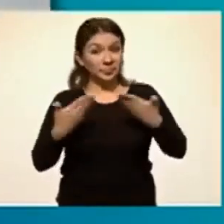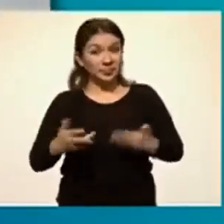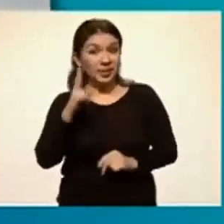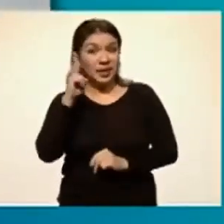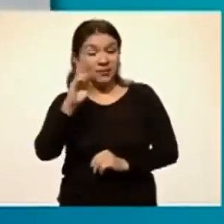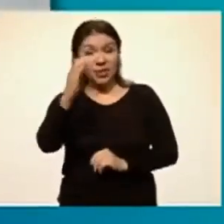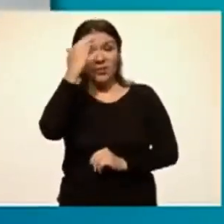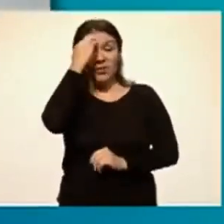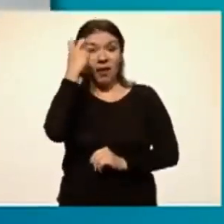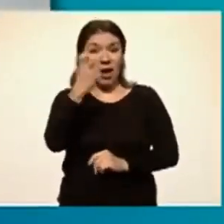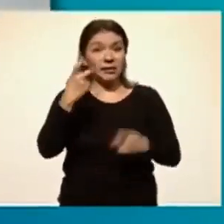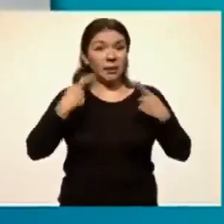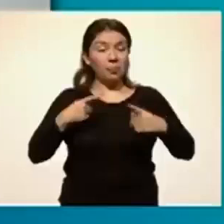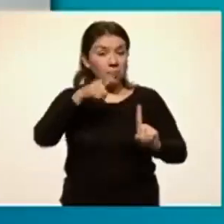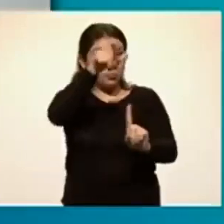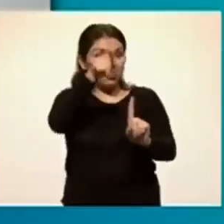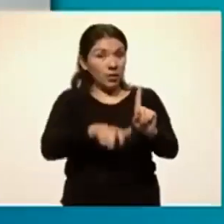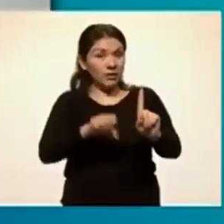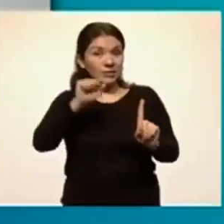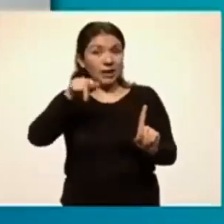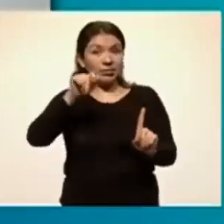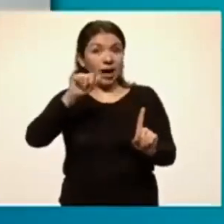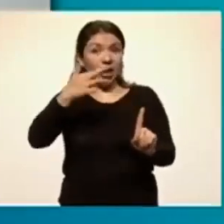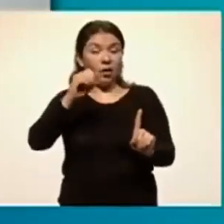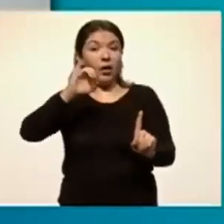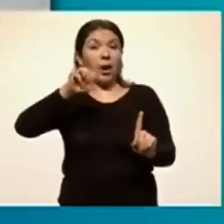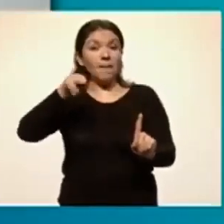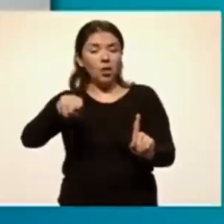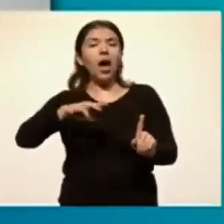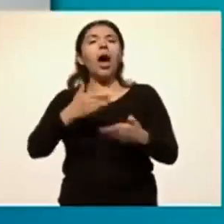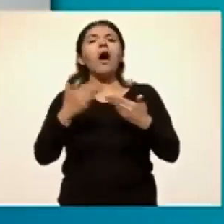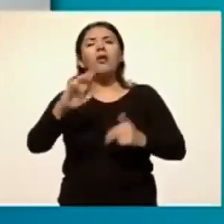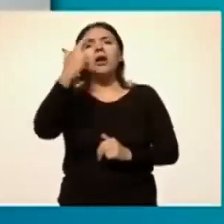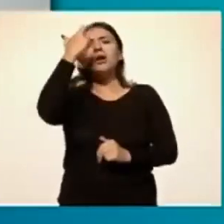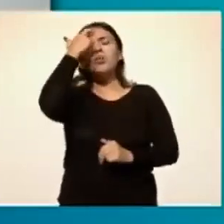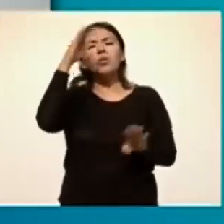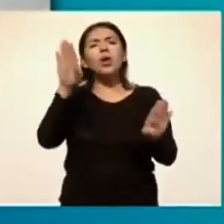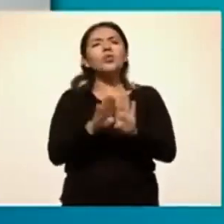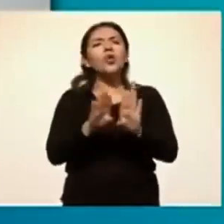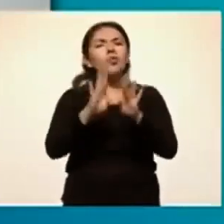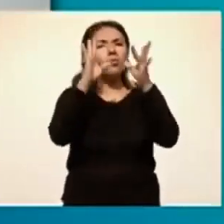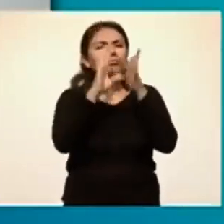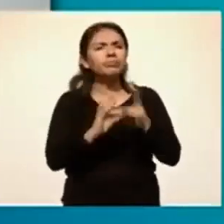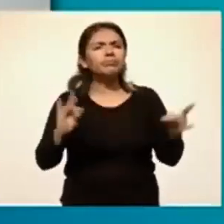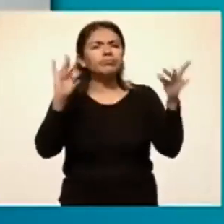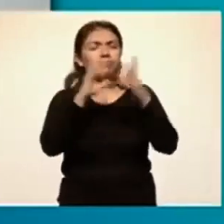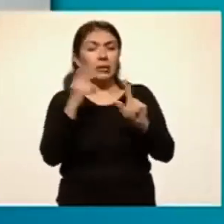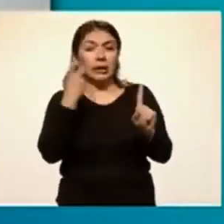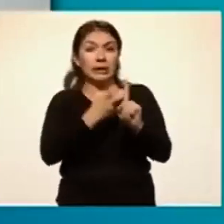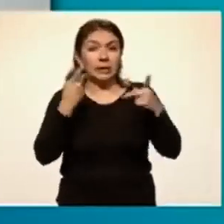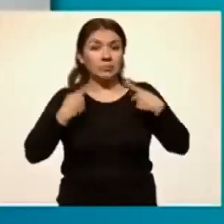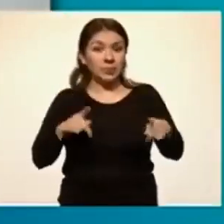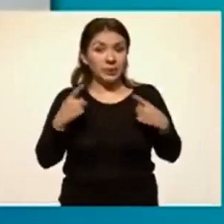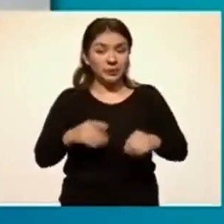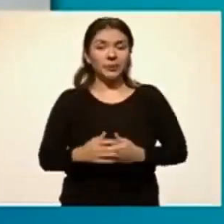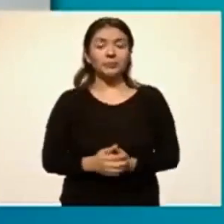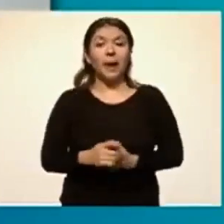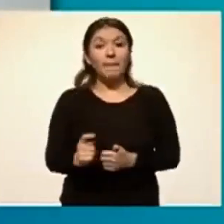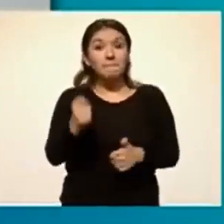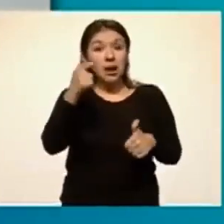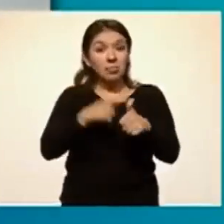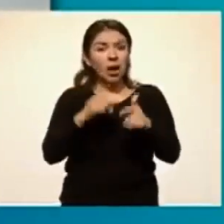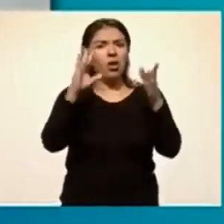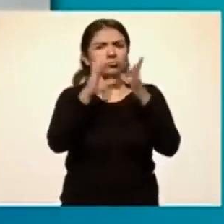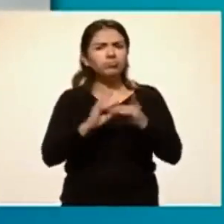hemos conocido a Santiago Ramón y Cajal, vamos a recordar cómo nos han ido describiendo este personaje. Primero